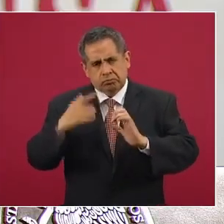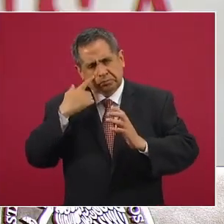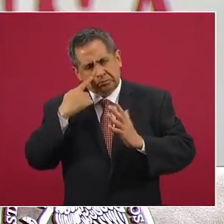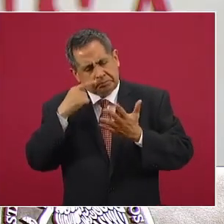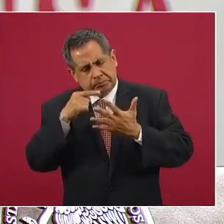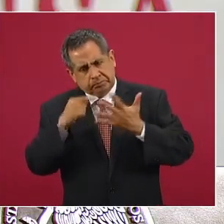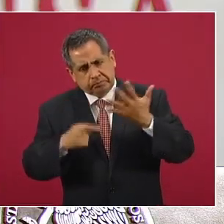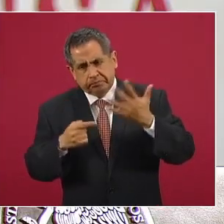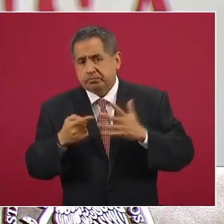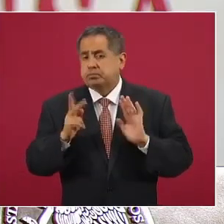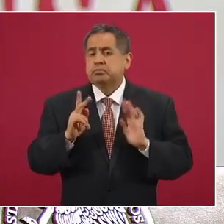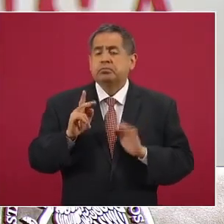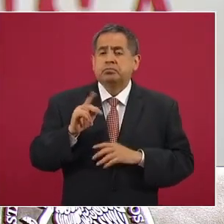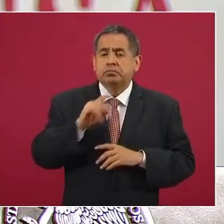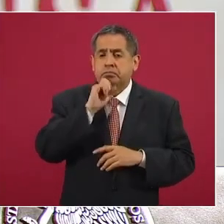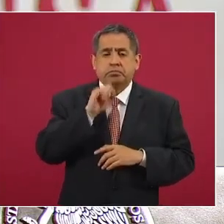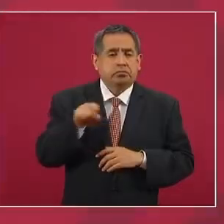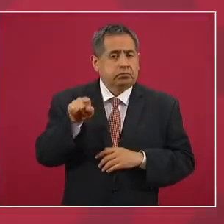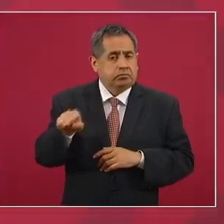pero que pueda también